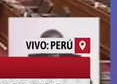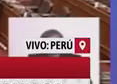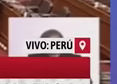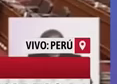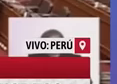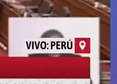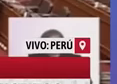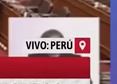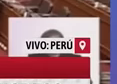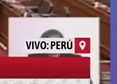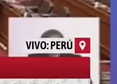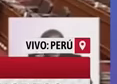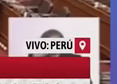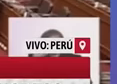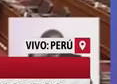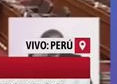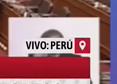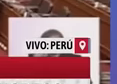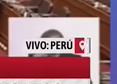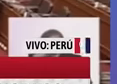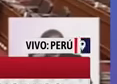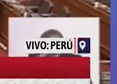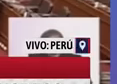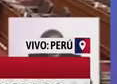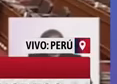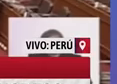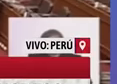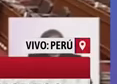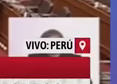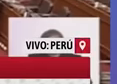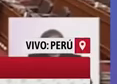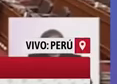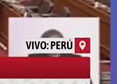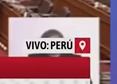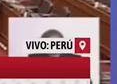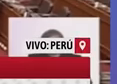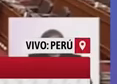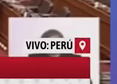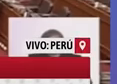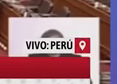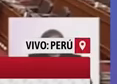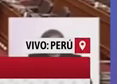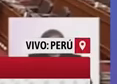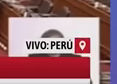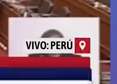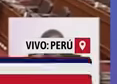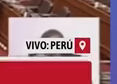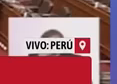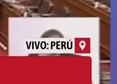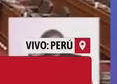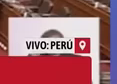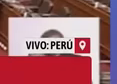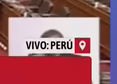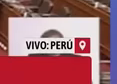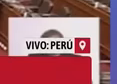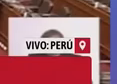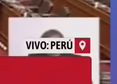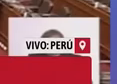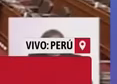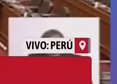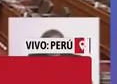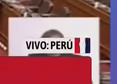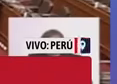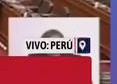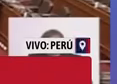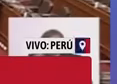la nominación del Congreso y se somete a los designios del flamante presidente que hablará en pocos minutos, horas suponemos, al propio